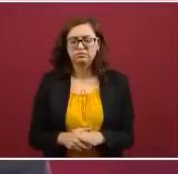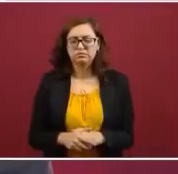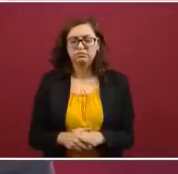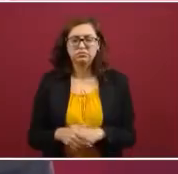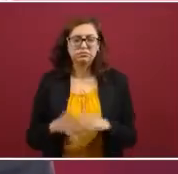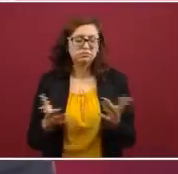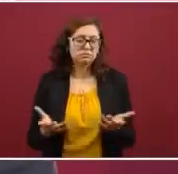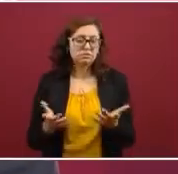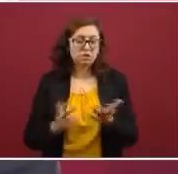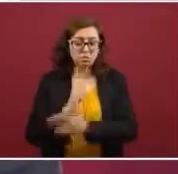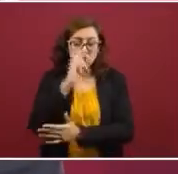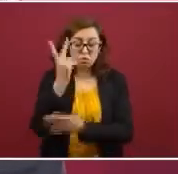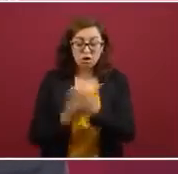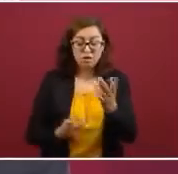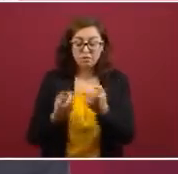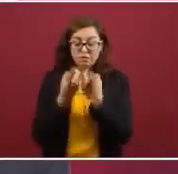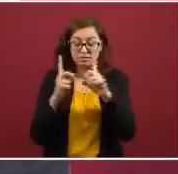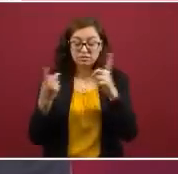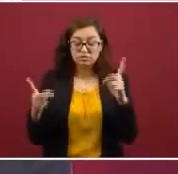recetas